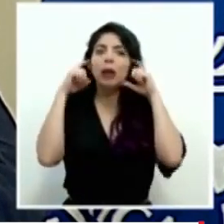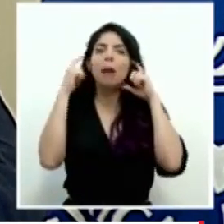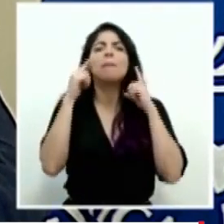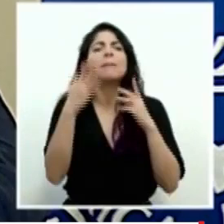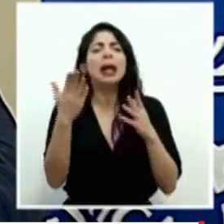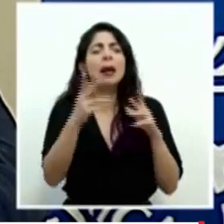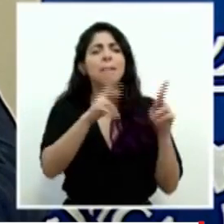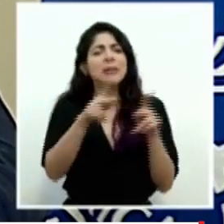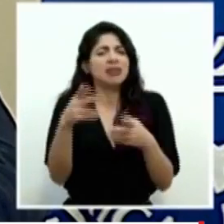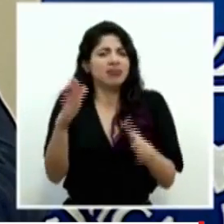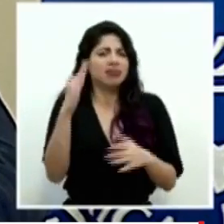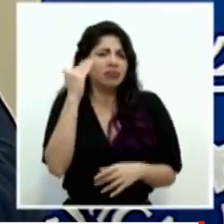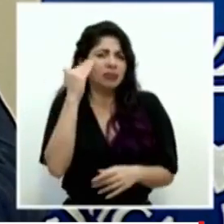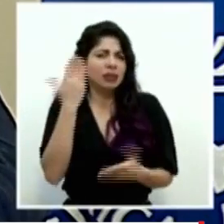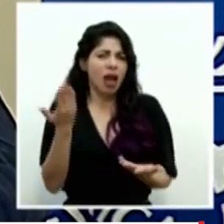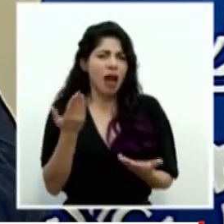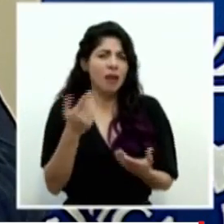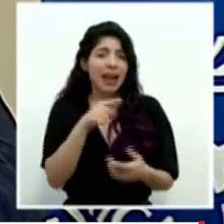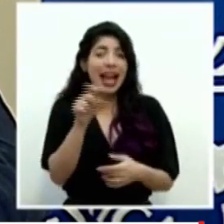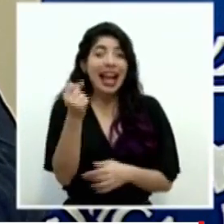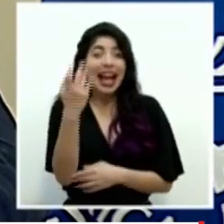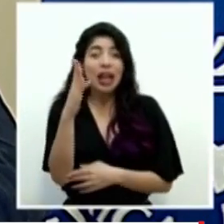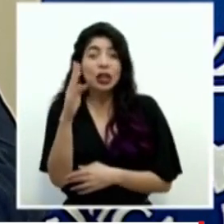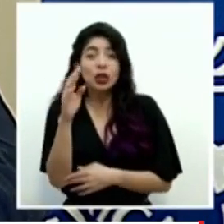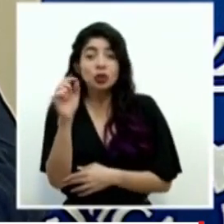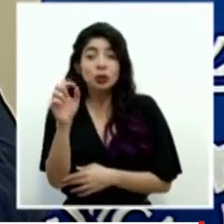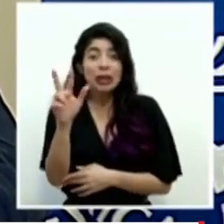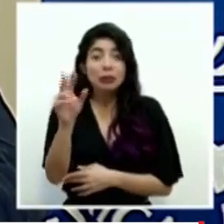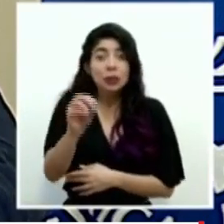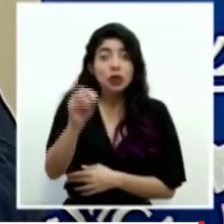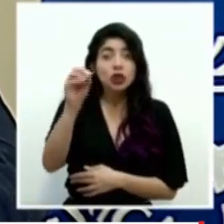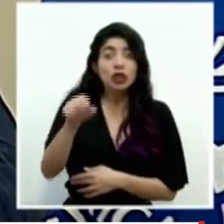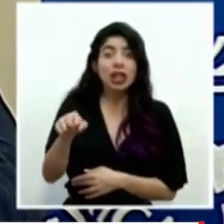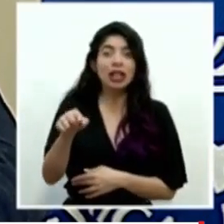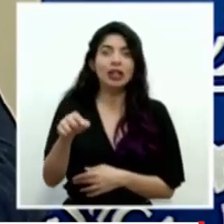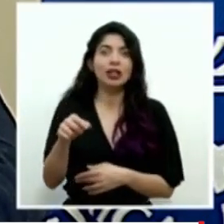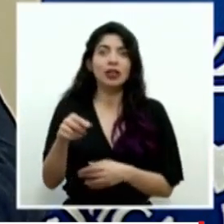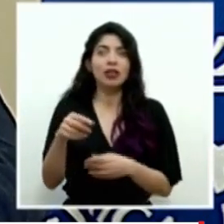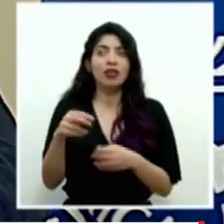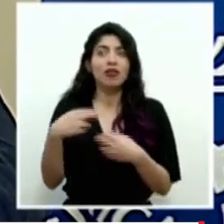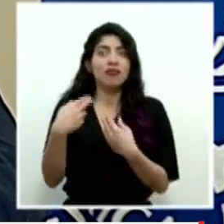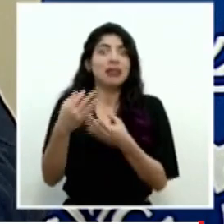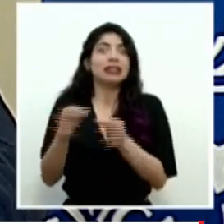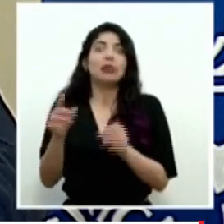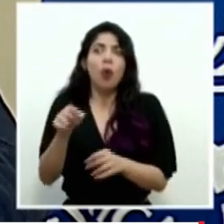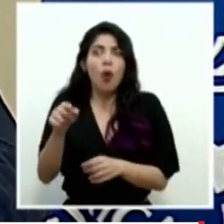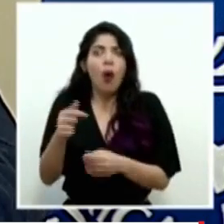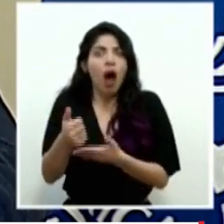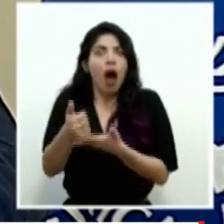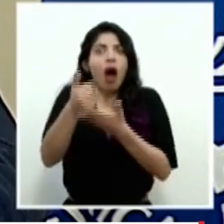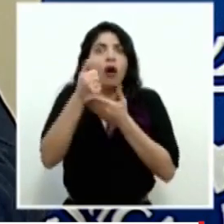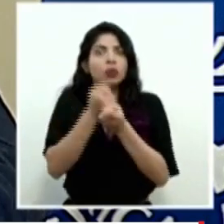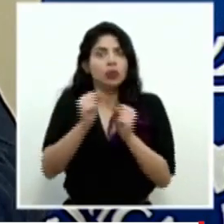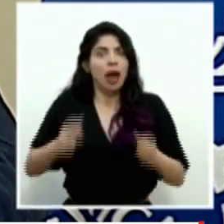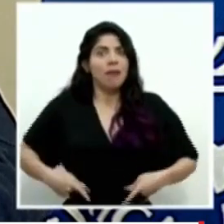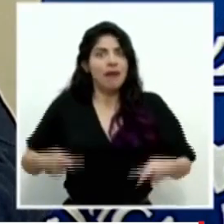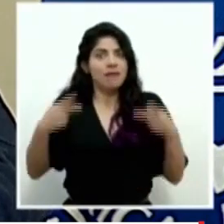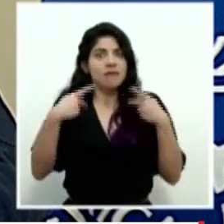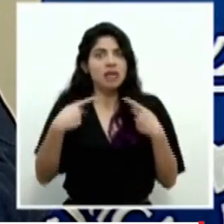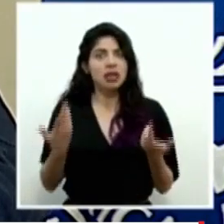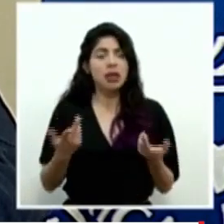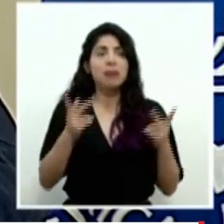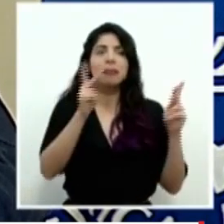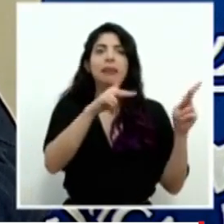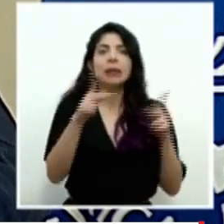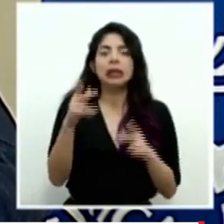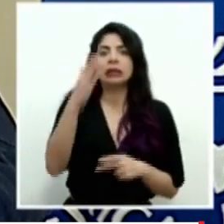gente también, aquí la gente sabe, o sea, eso es, como le digo, ese 14.3% no se lo da nada más, y eso puede salvar vidas. Entonces, yo creo que la gente también, y